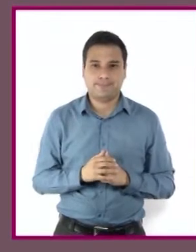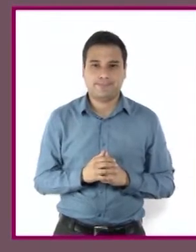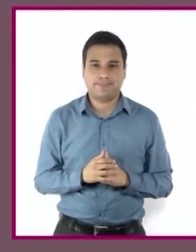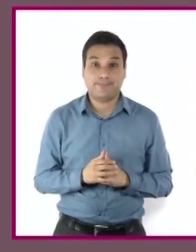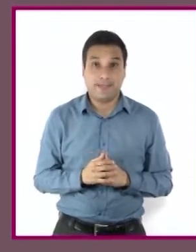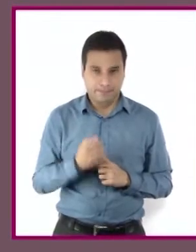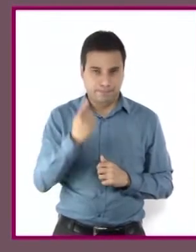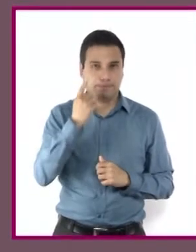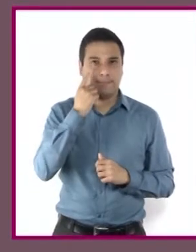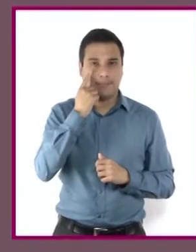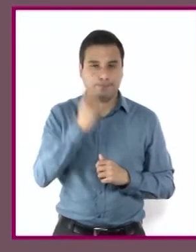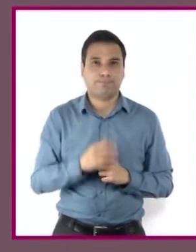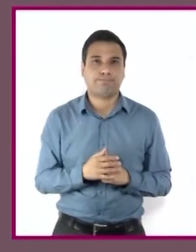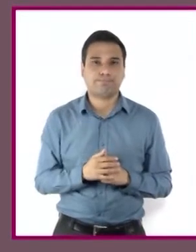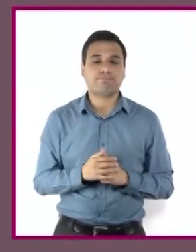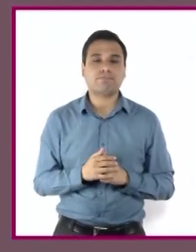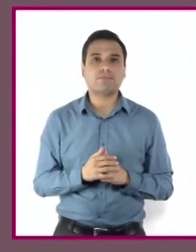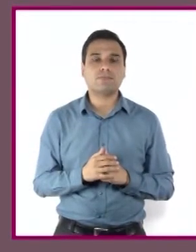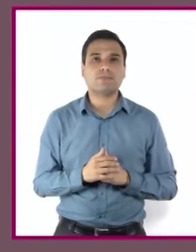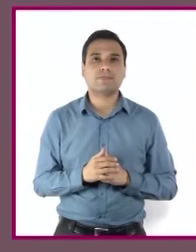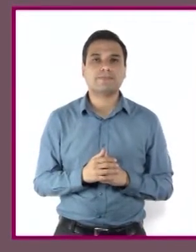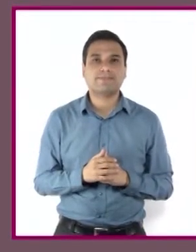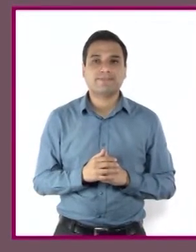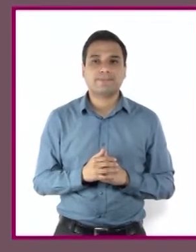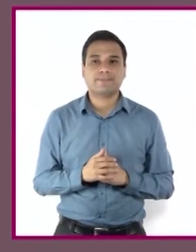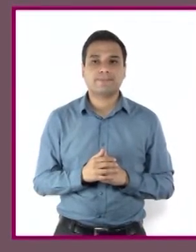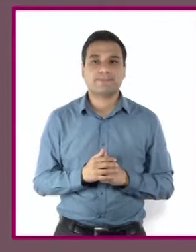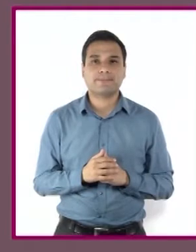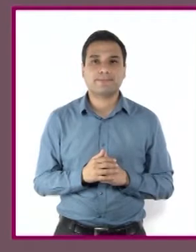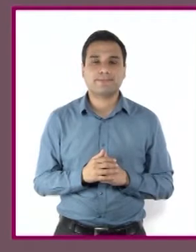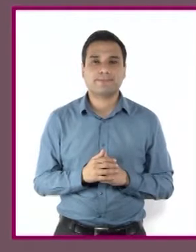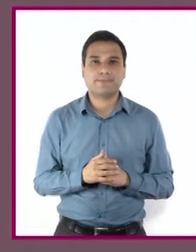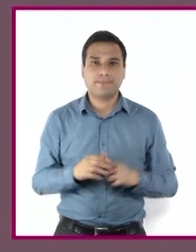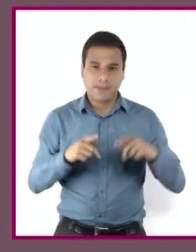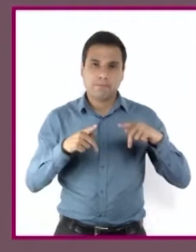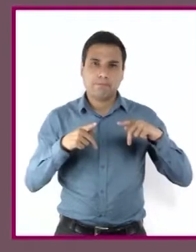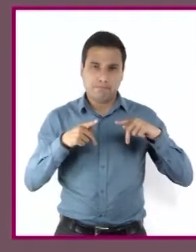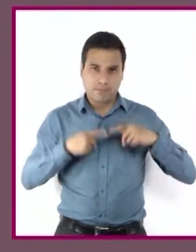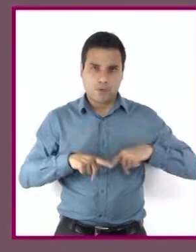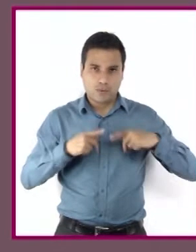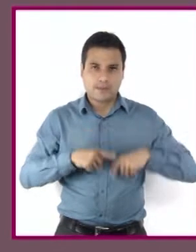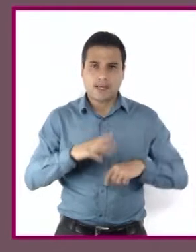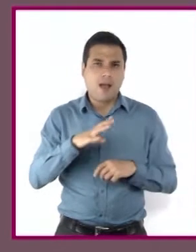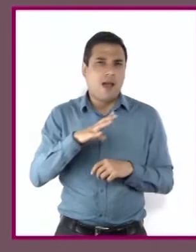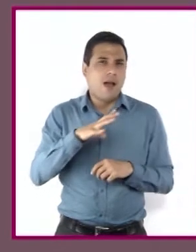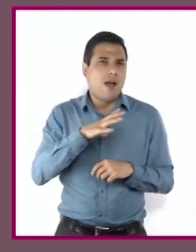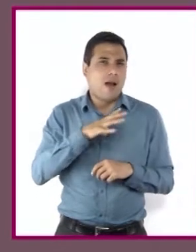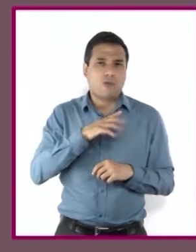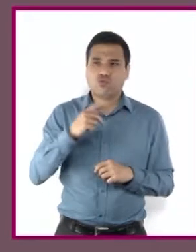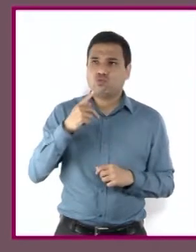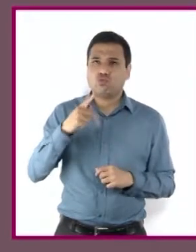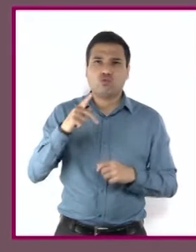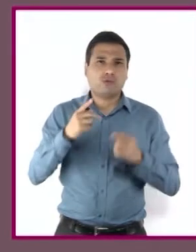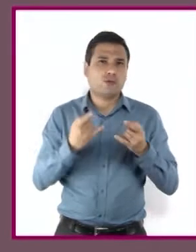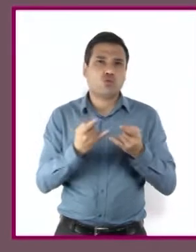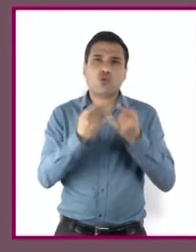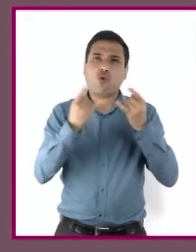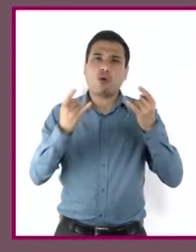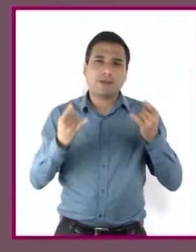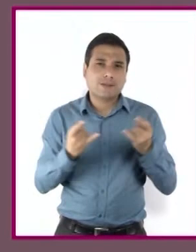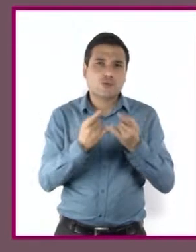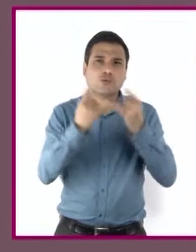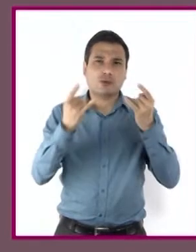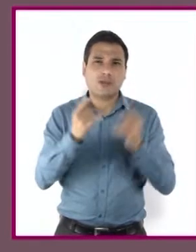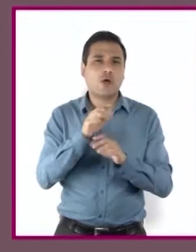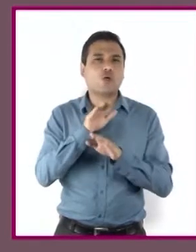A lo largo de la historia de la humanidad, las sociedades han creado un sinnúmero de narrativas para explicar los orígenes del